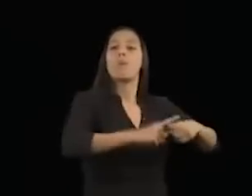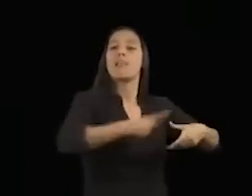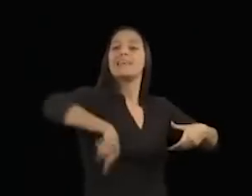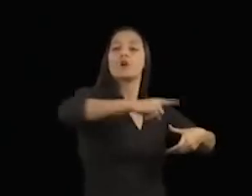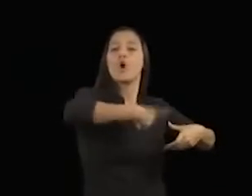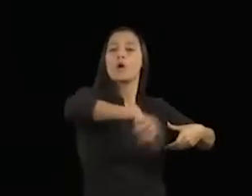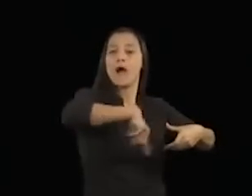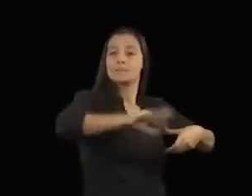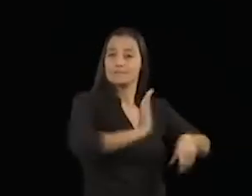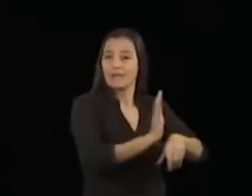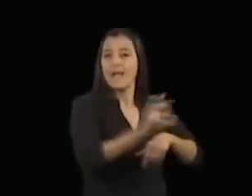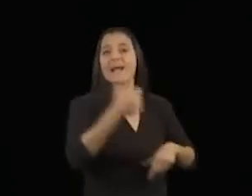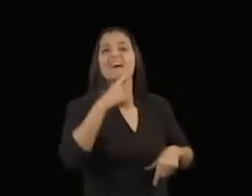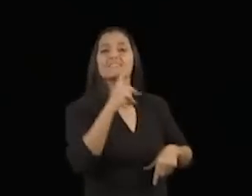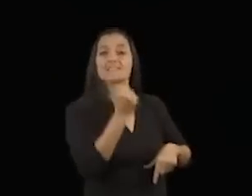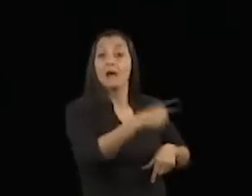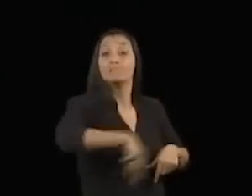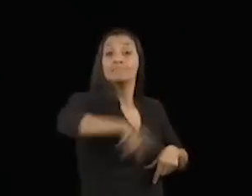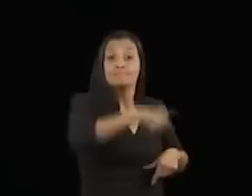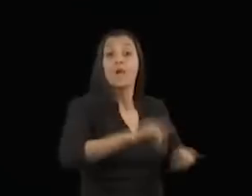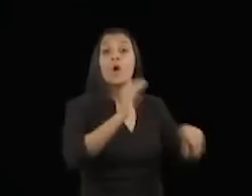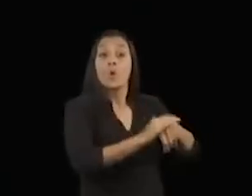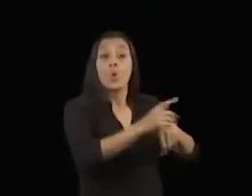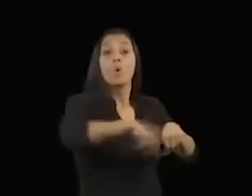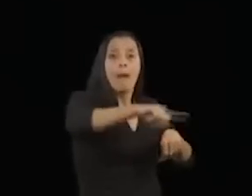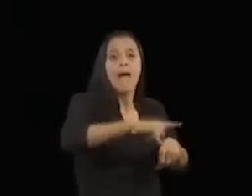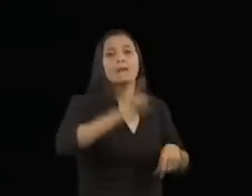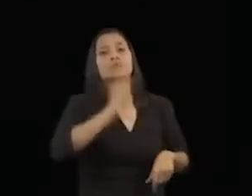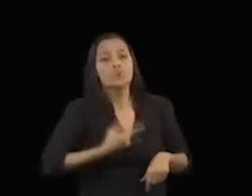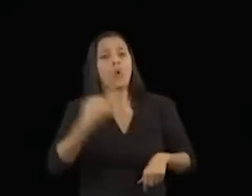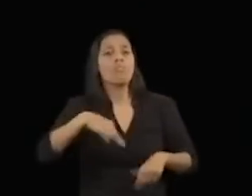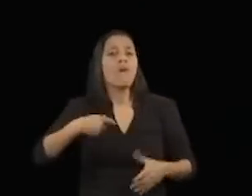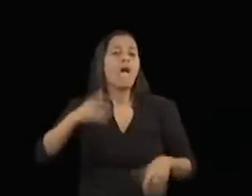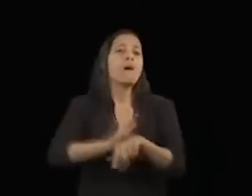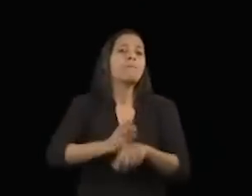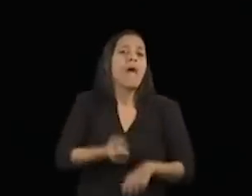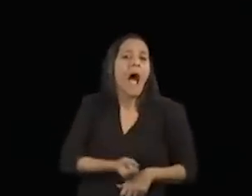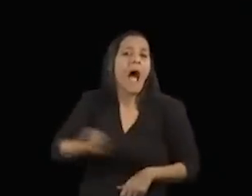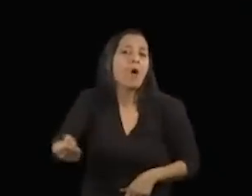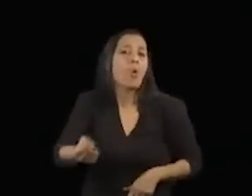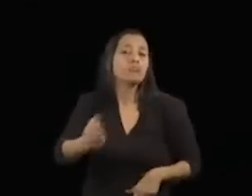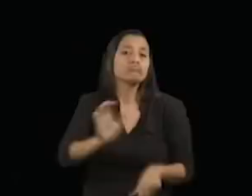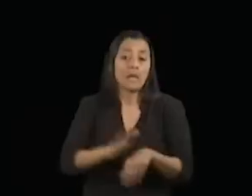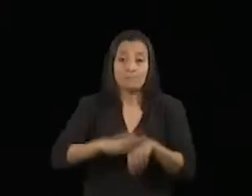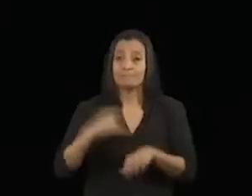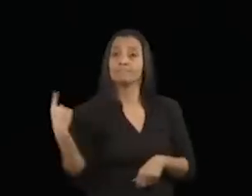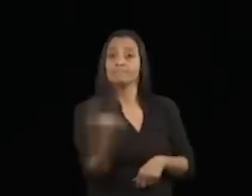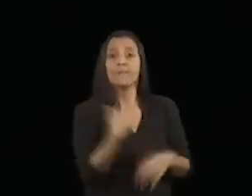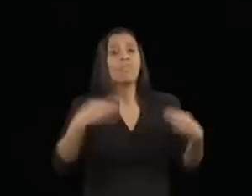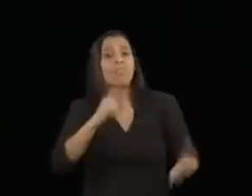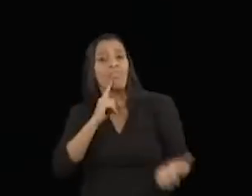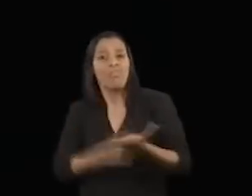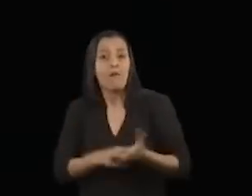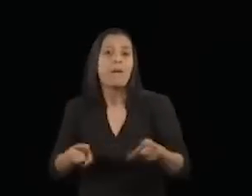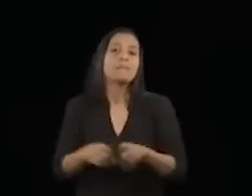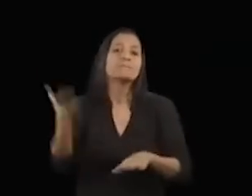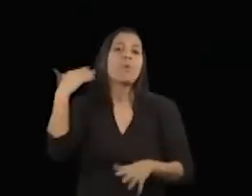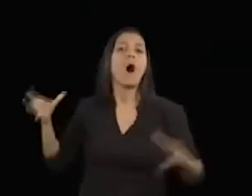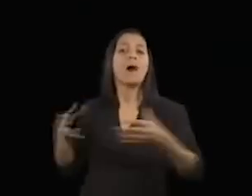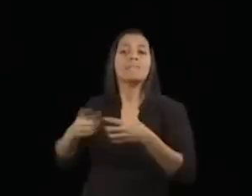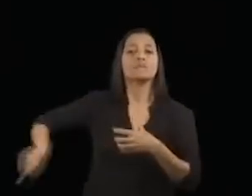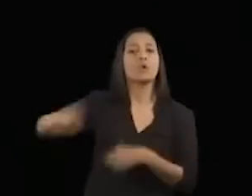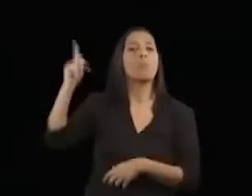digamos, nos hacía pagar todo el ajuste a nosotros y ellos después venir como salvadores y hacer la gran Kirchner, agarrar